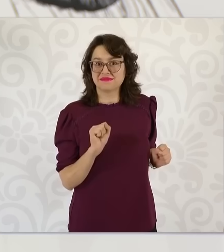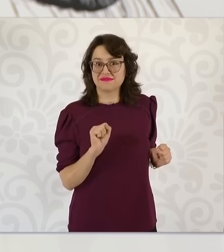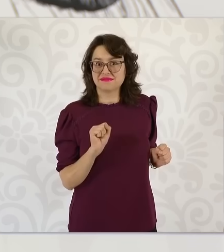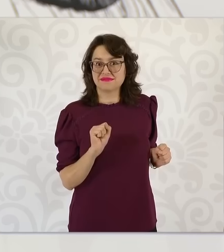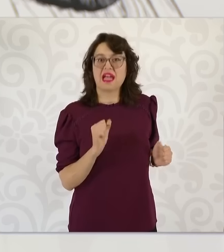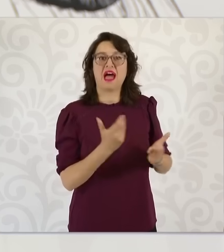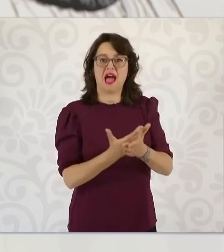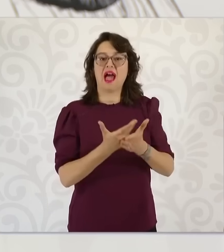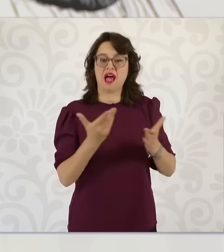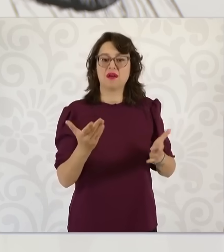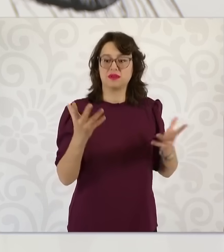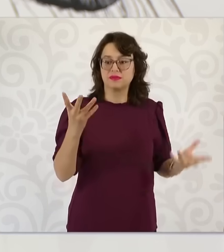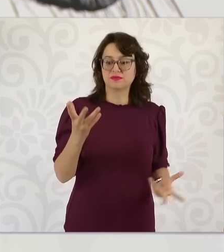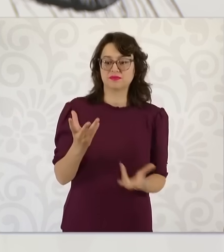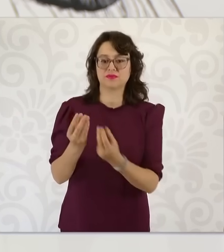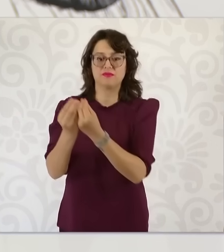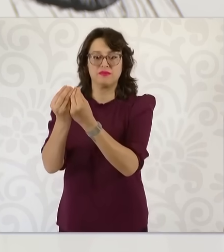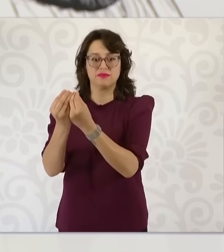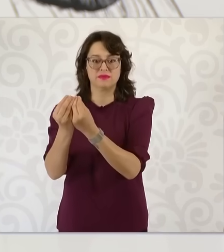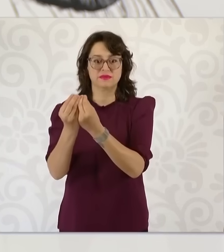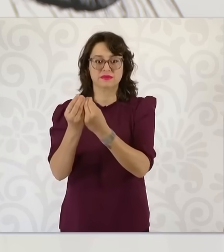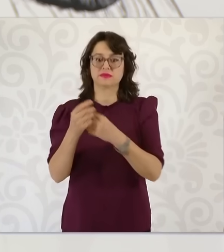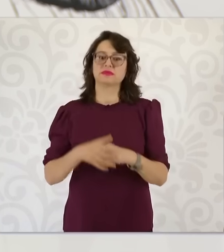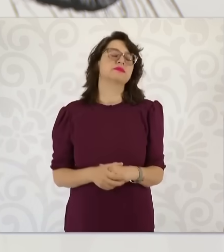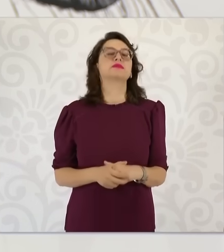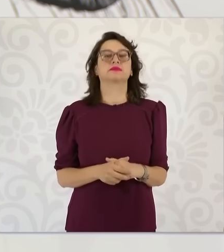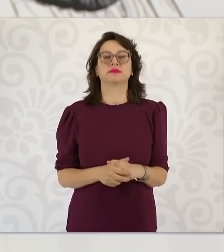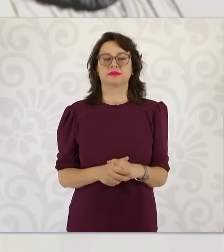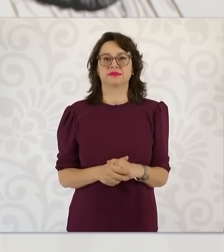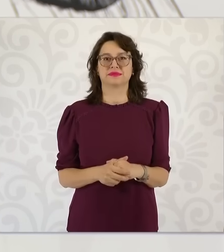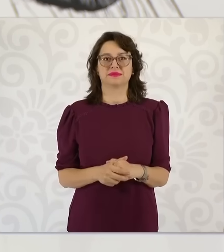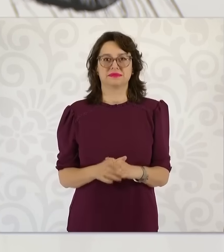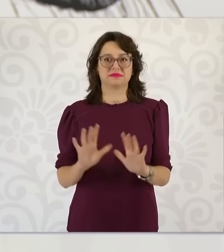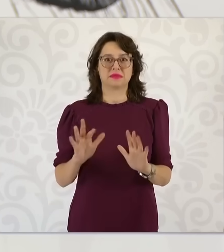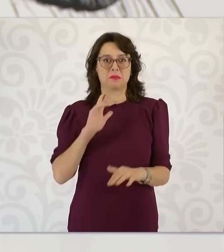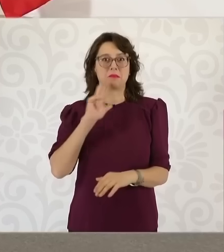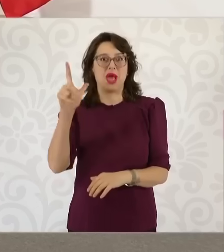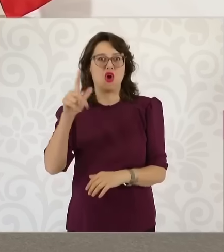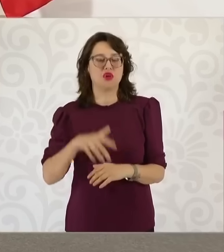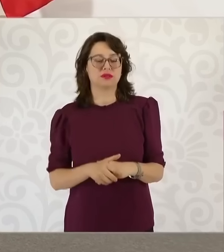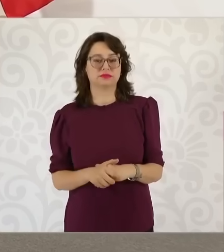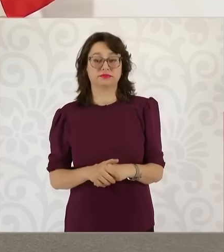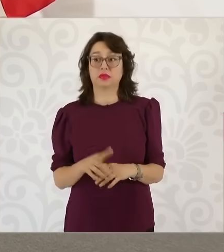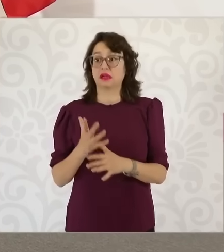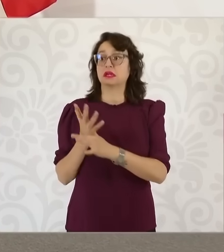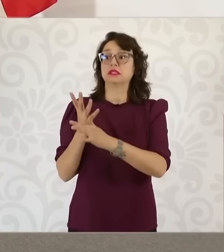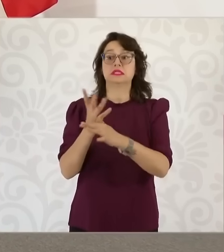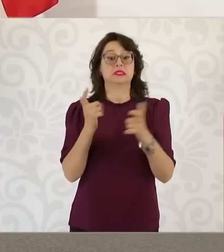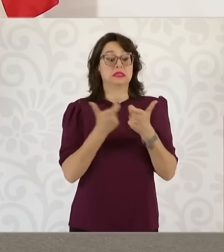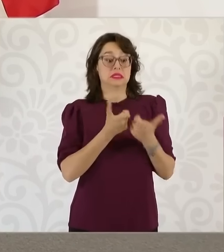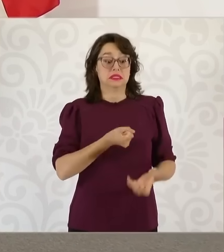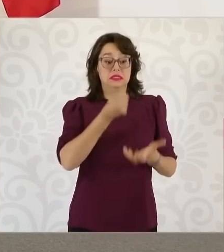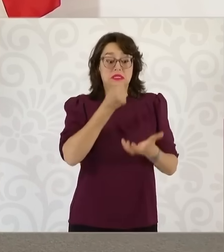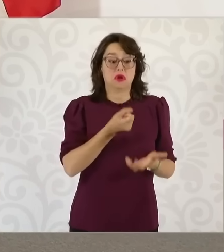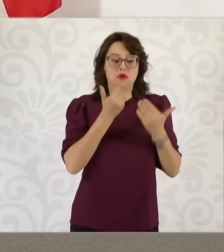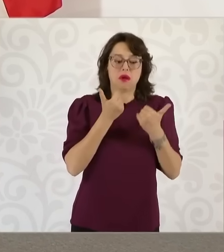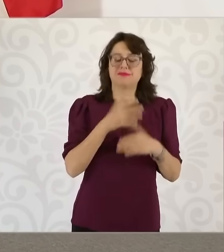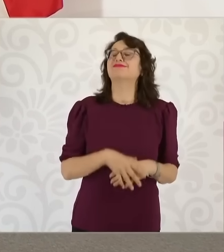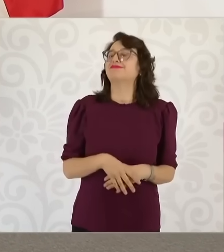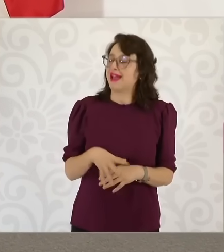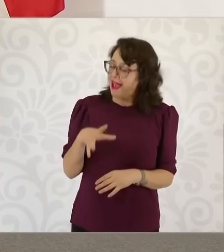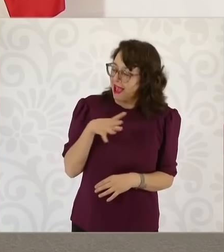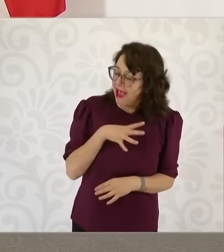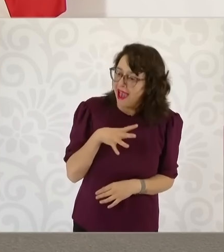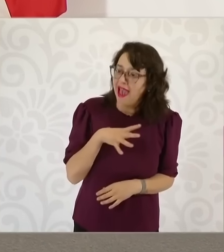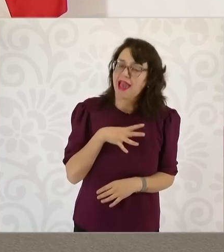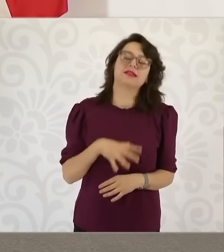por cierto andan diciendo que no tiene recursos el Fondo de Pensiones para el Bienestar. Sí tiene recursos y está muy claro en la